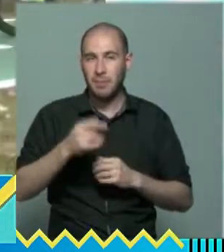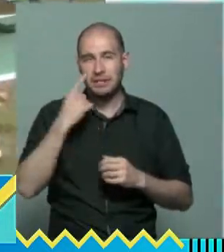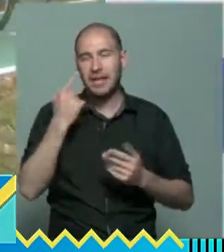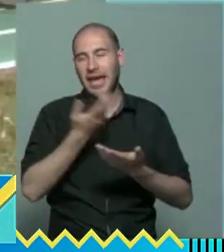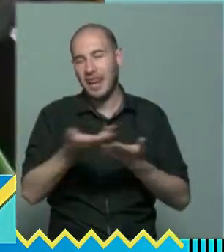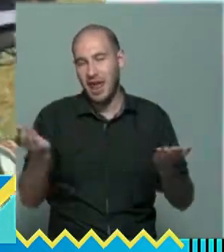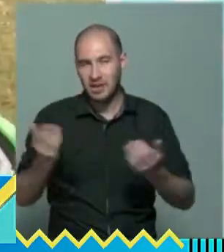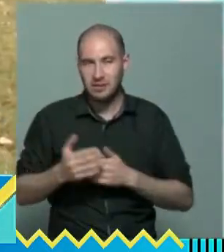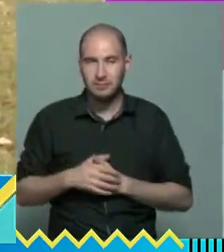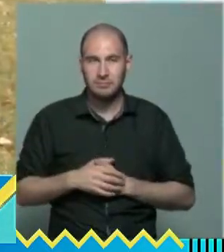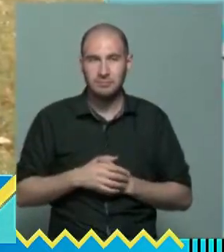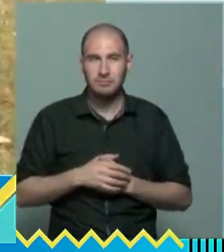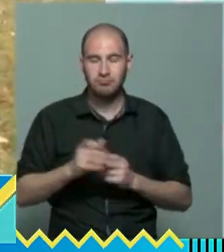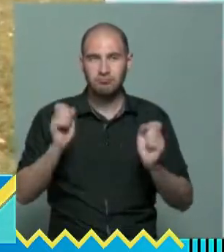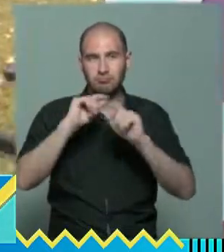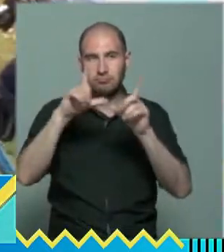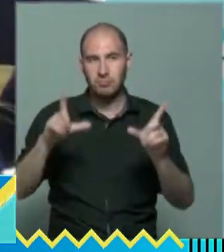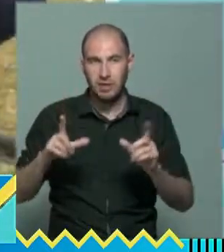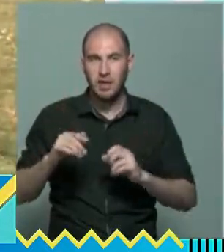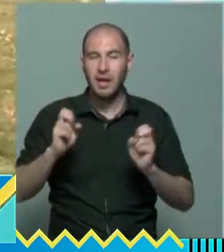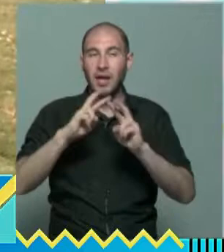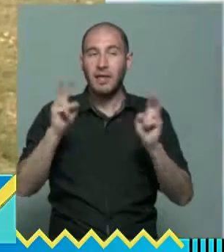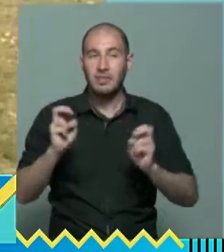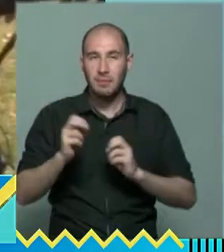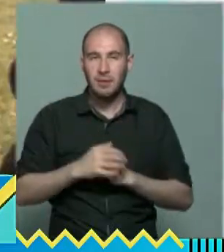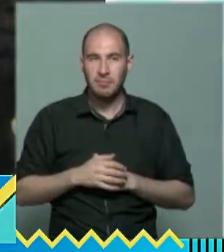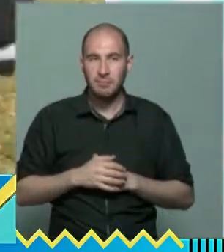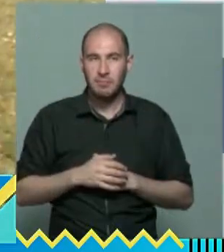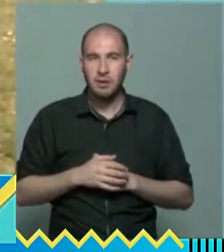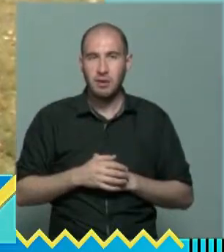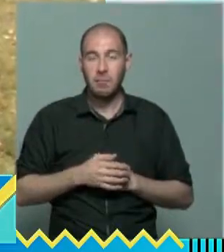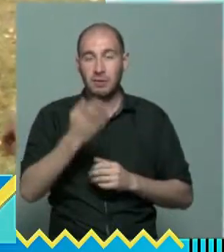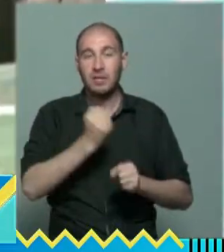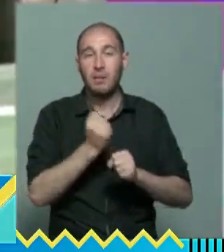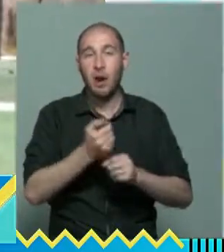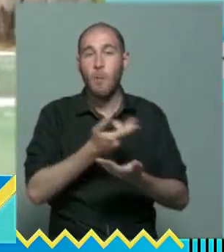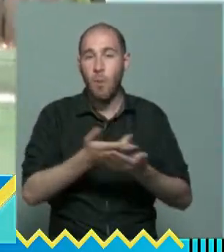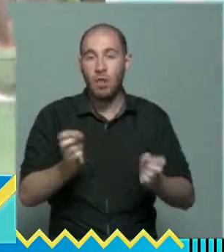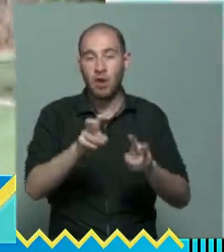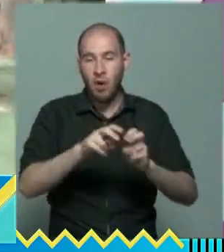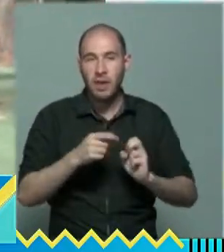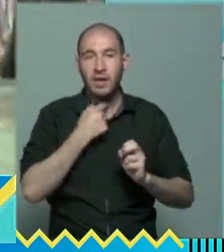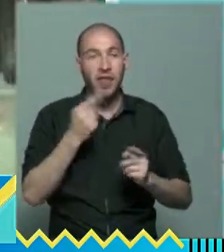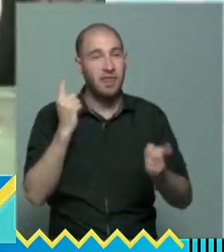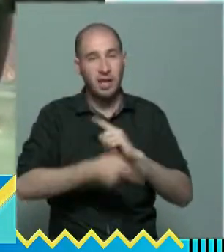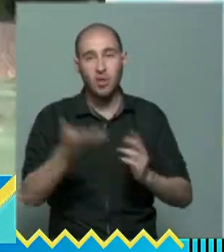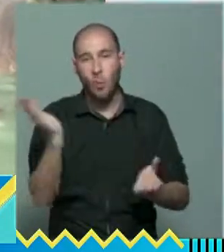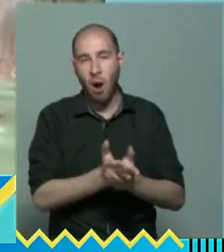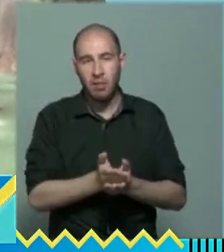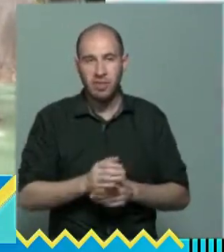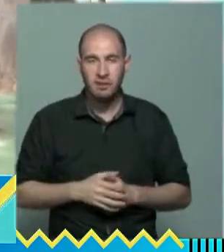¿no? Me parece muy sorprendente el tema de que se le quiera cobrar a los empleados públicos directamente las